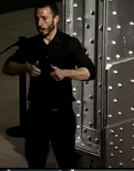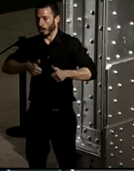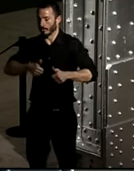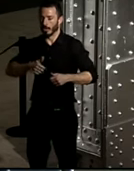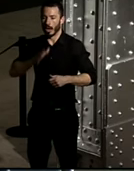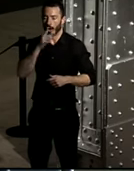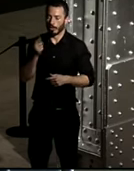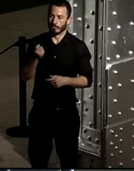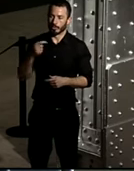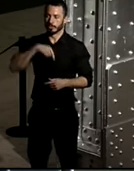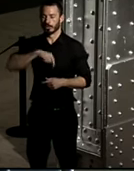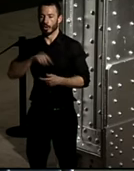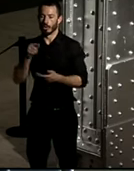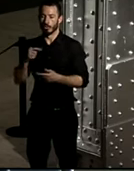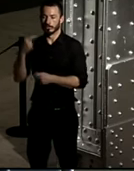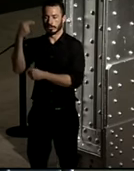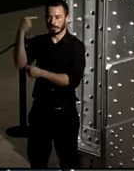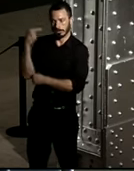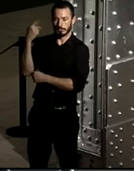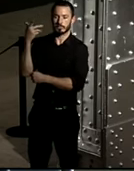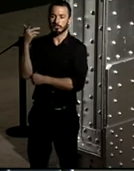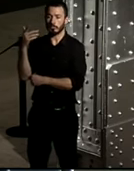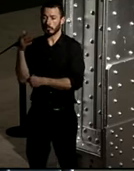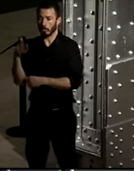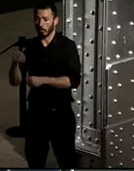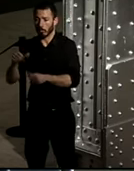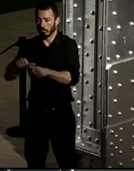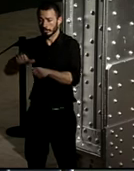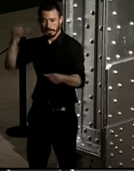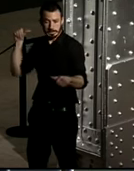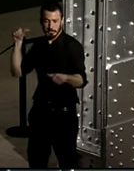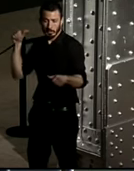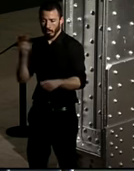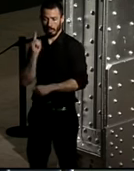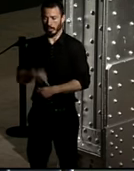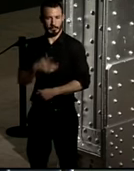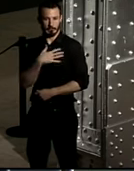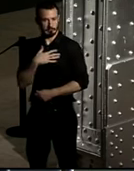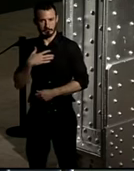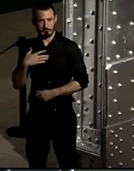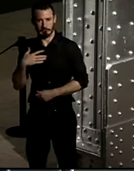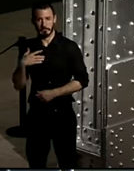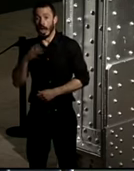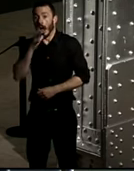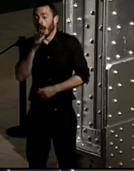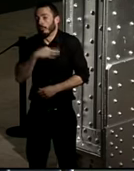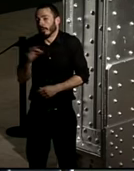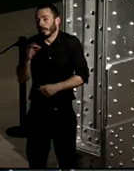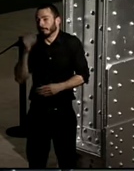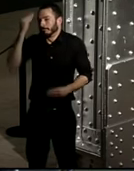obligación, pero yo no recuerdo haber querido ser otra cosa que director. Ahora ya igual me lo pienso.